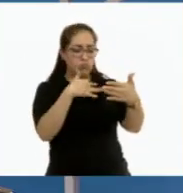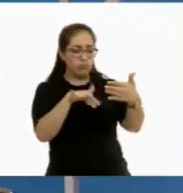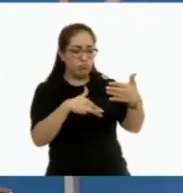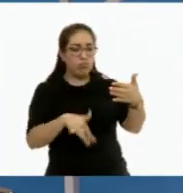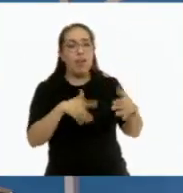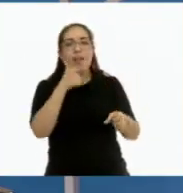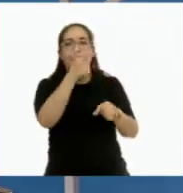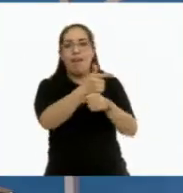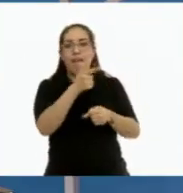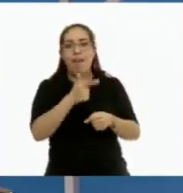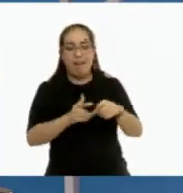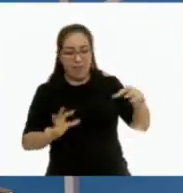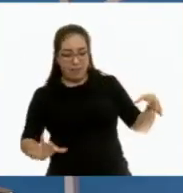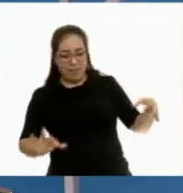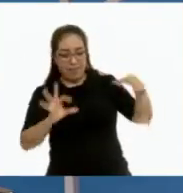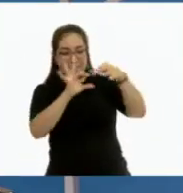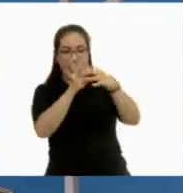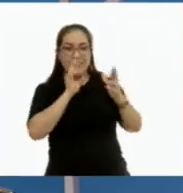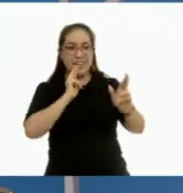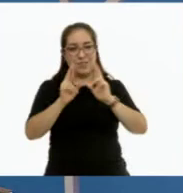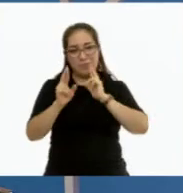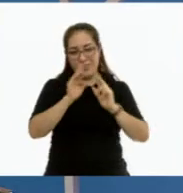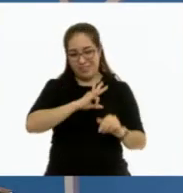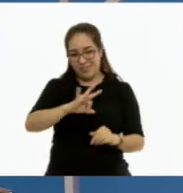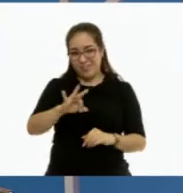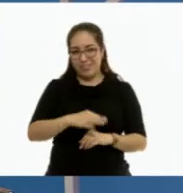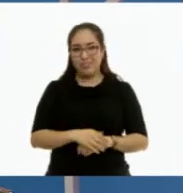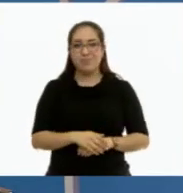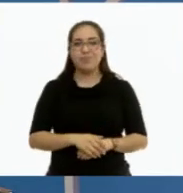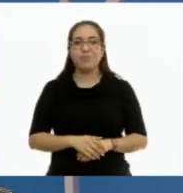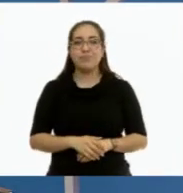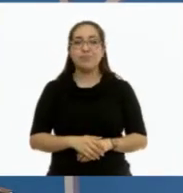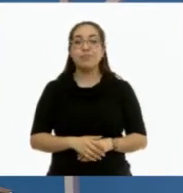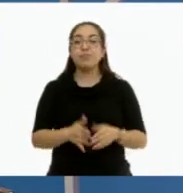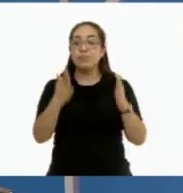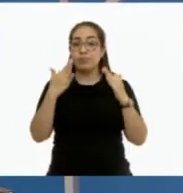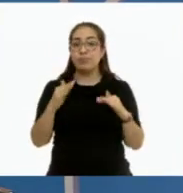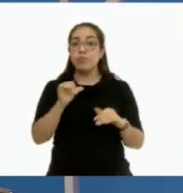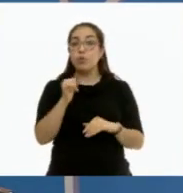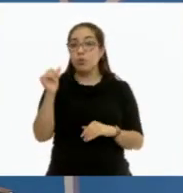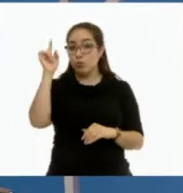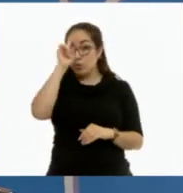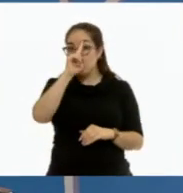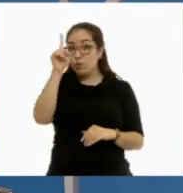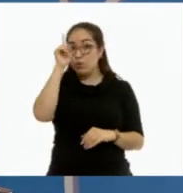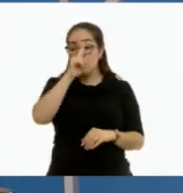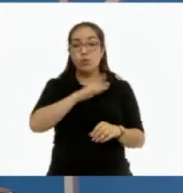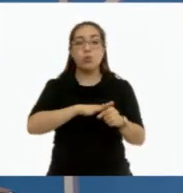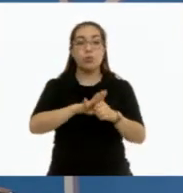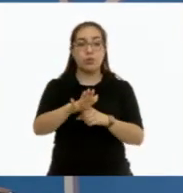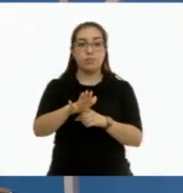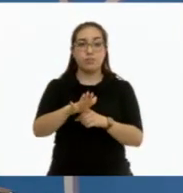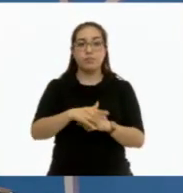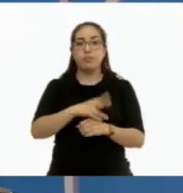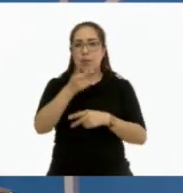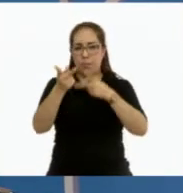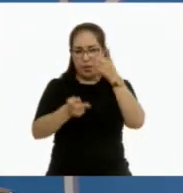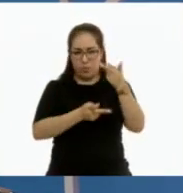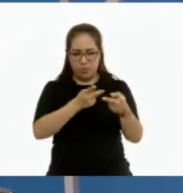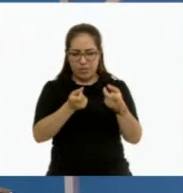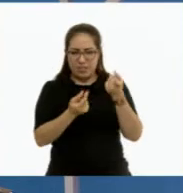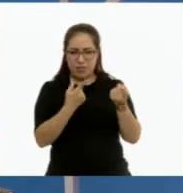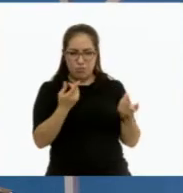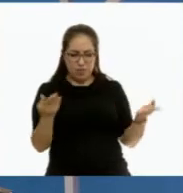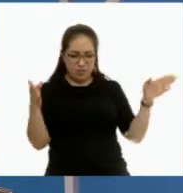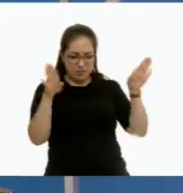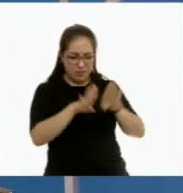misma respuesta a esas preguntas. Perfecto. La siguiente sugerencia que nos hacen es, en las preguntas cerradas,